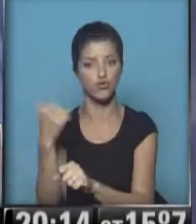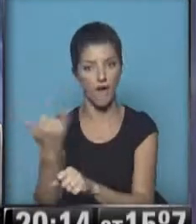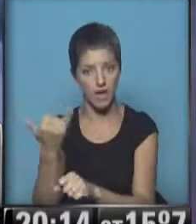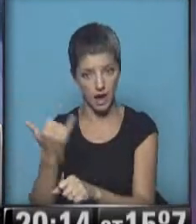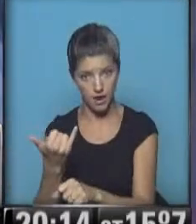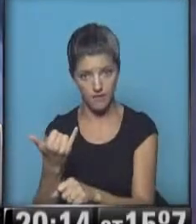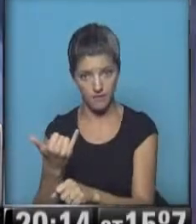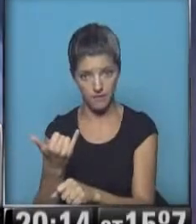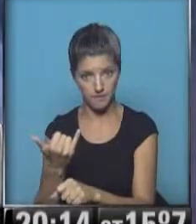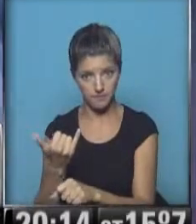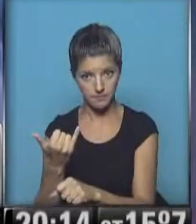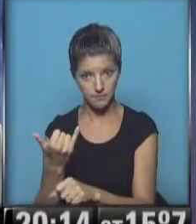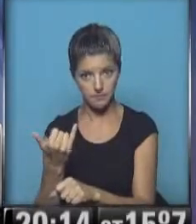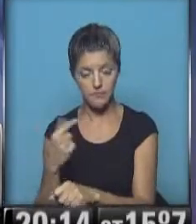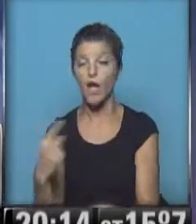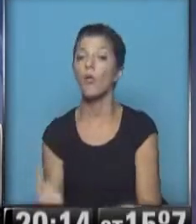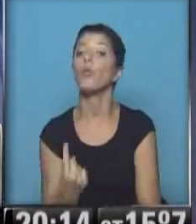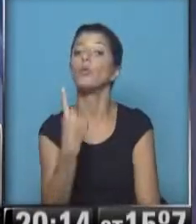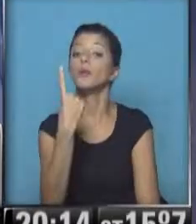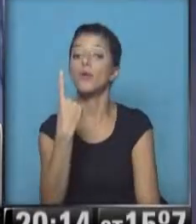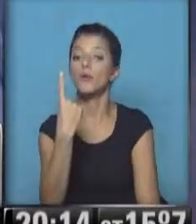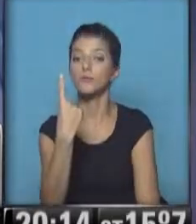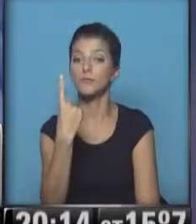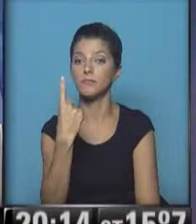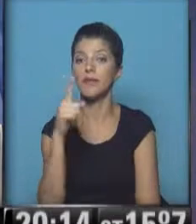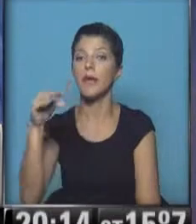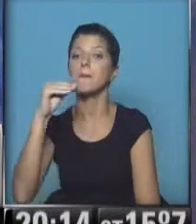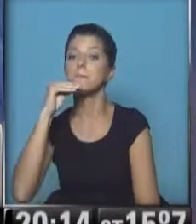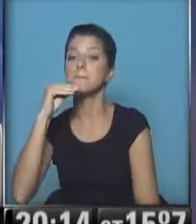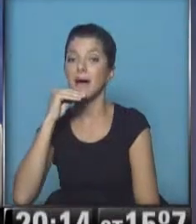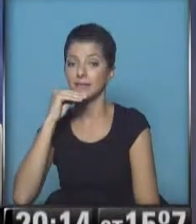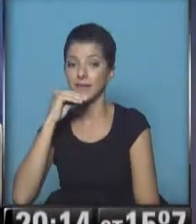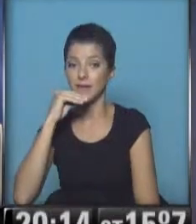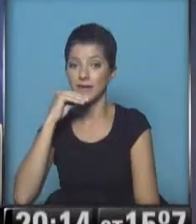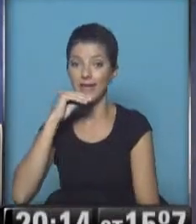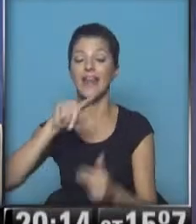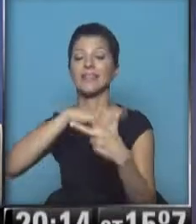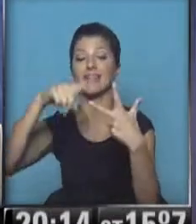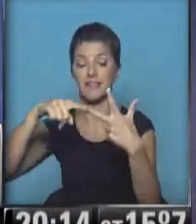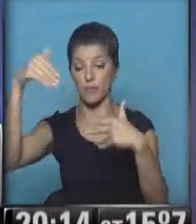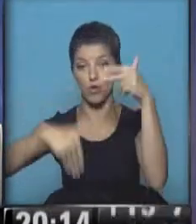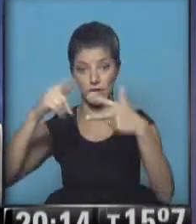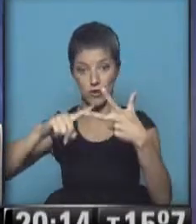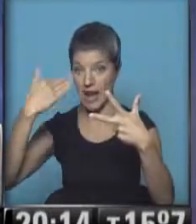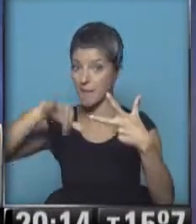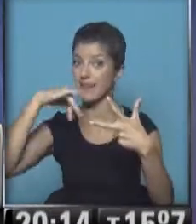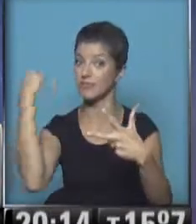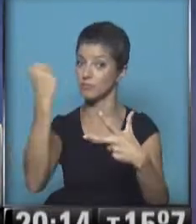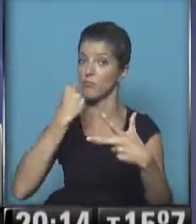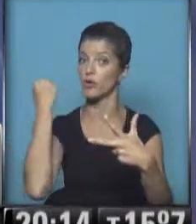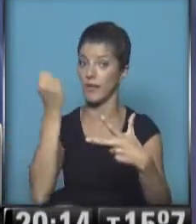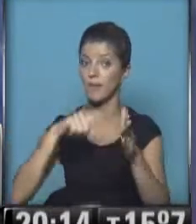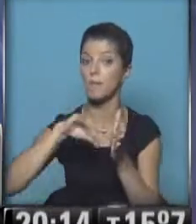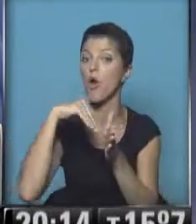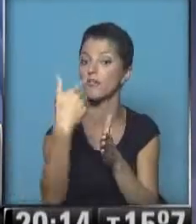y eran la única cuña que tiene masa en la tercera sección electoral que es la más importante de la provincia